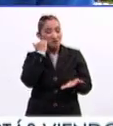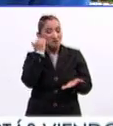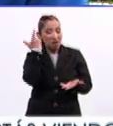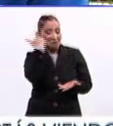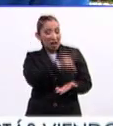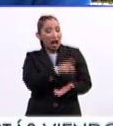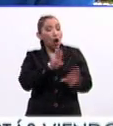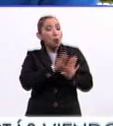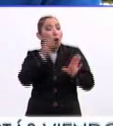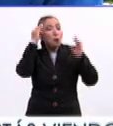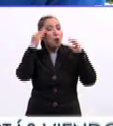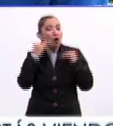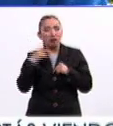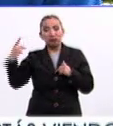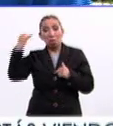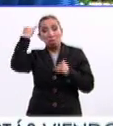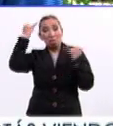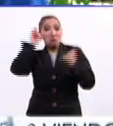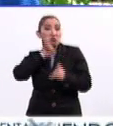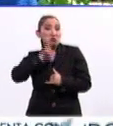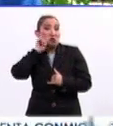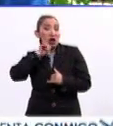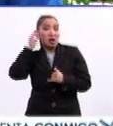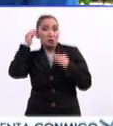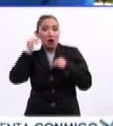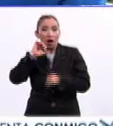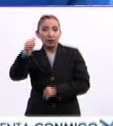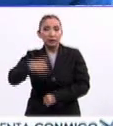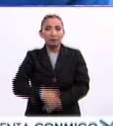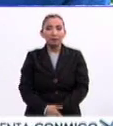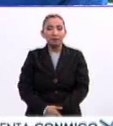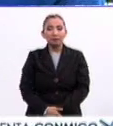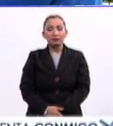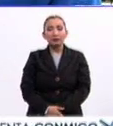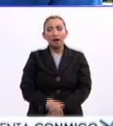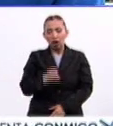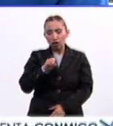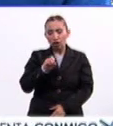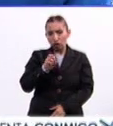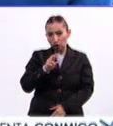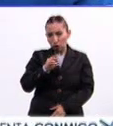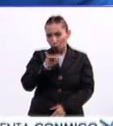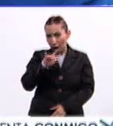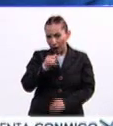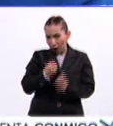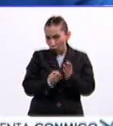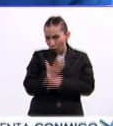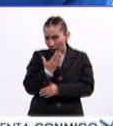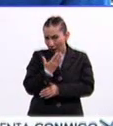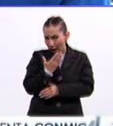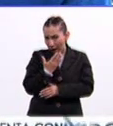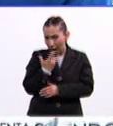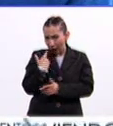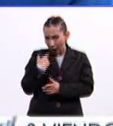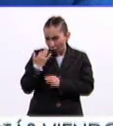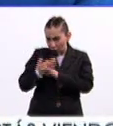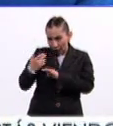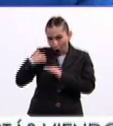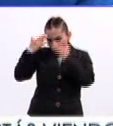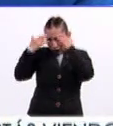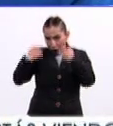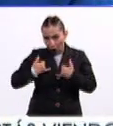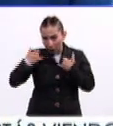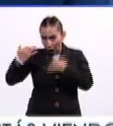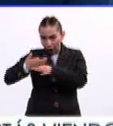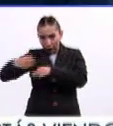la priora. Ajá. ¿Sor Juana es actual para los jóvenes? ¿Tienes esa impresión? Yo creo que sí. Yo